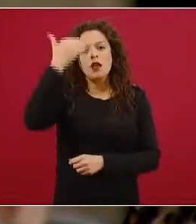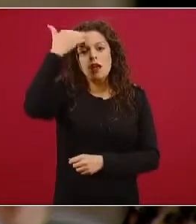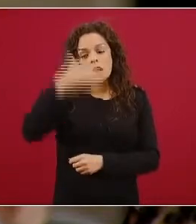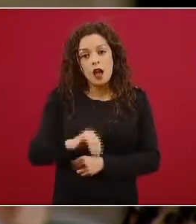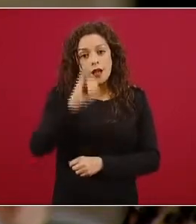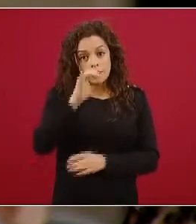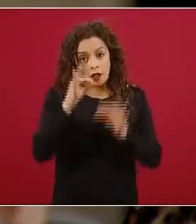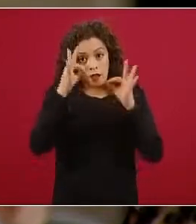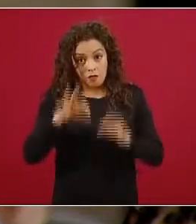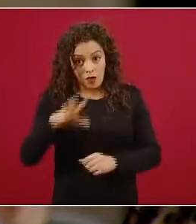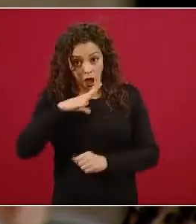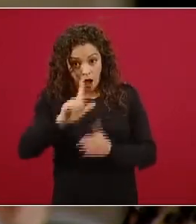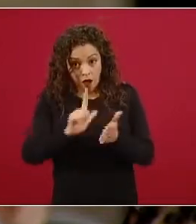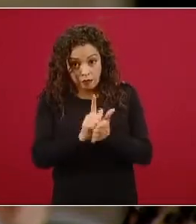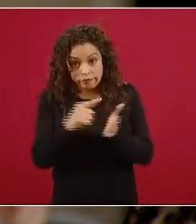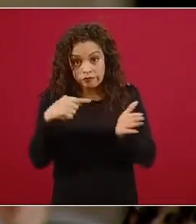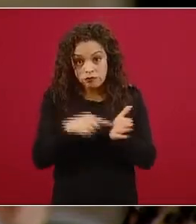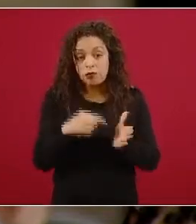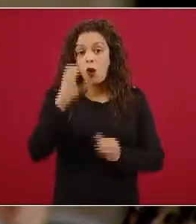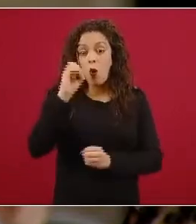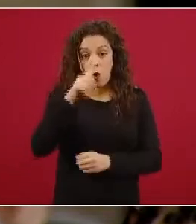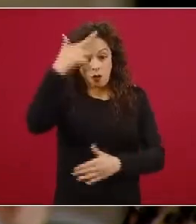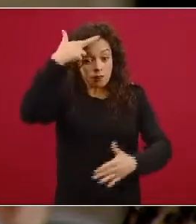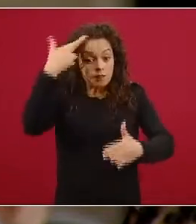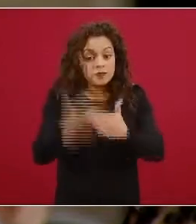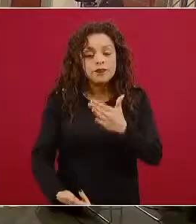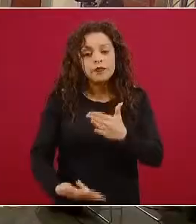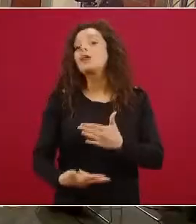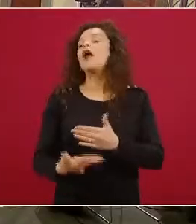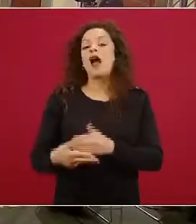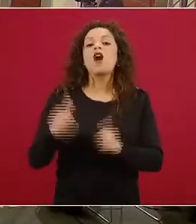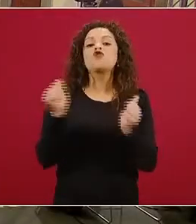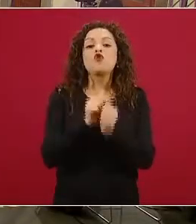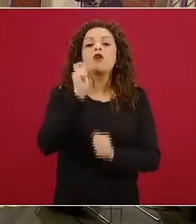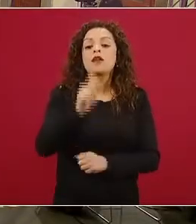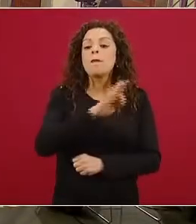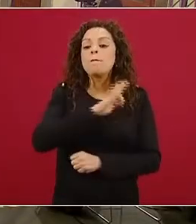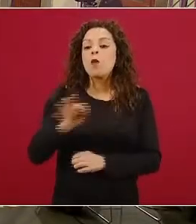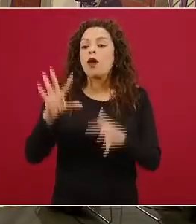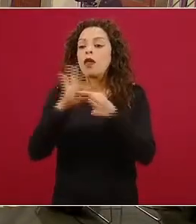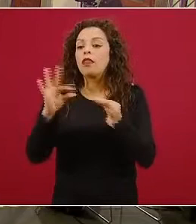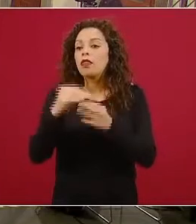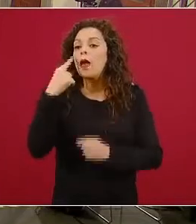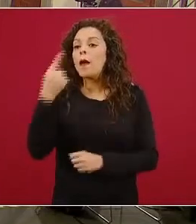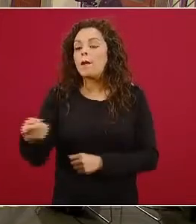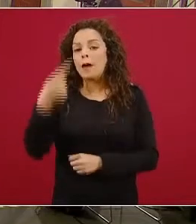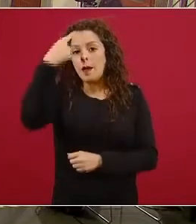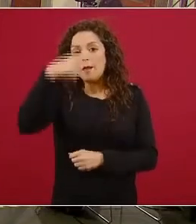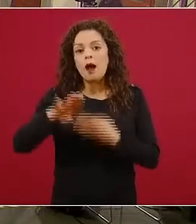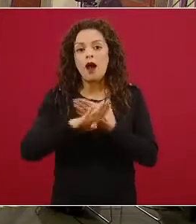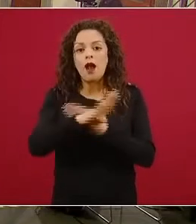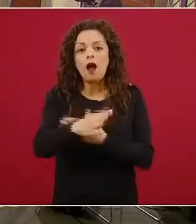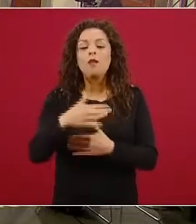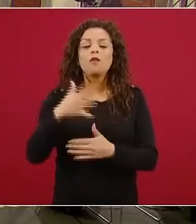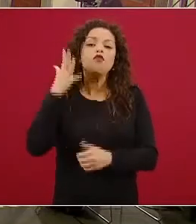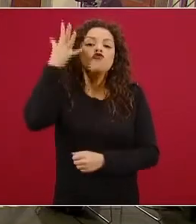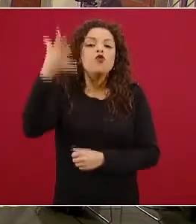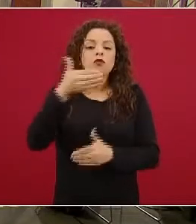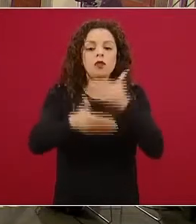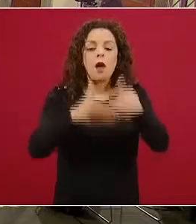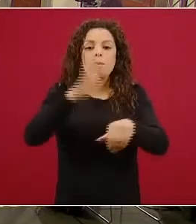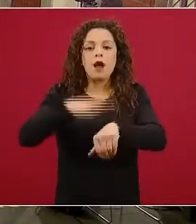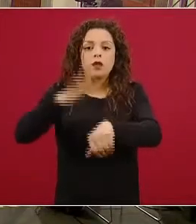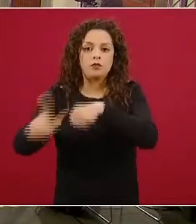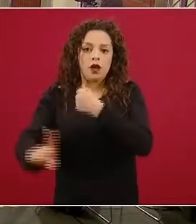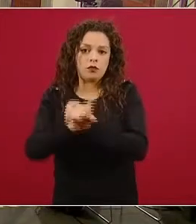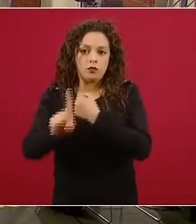no ser así, ¿a quién podrían acudir para que esto no sea un problema más adelante y se concrete y dejen de recibir estos